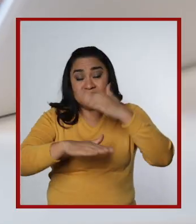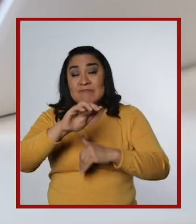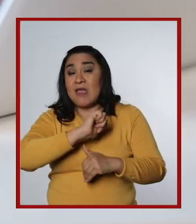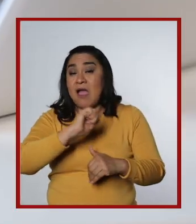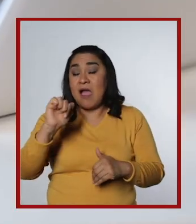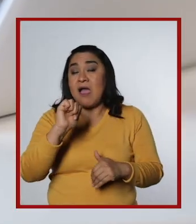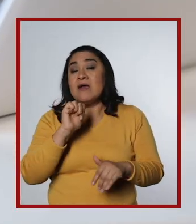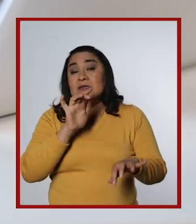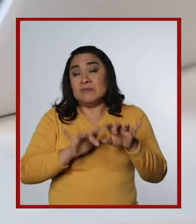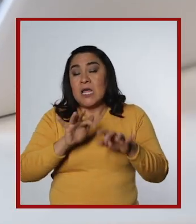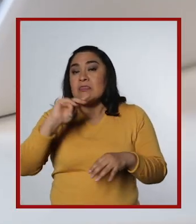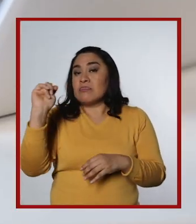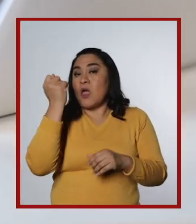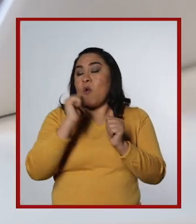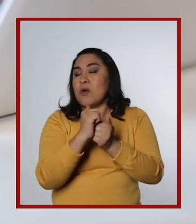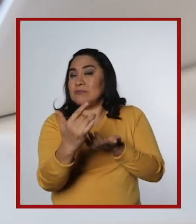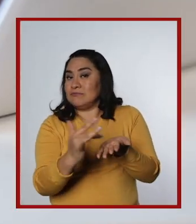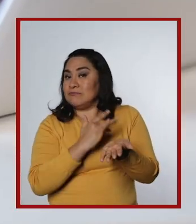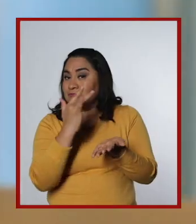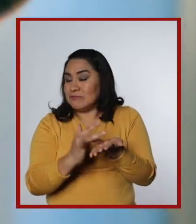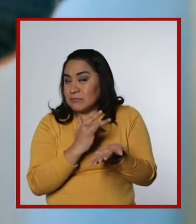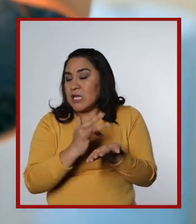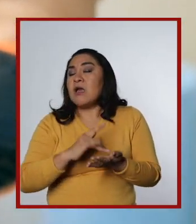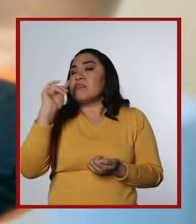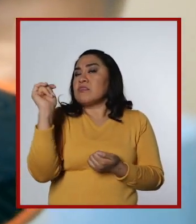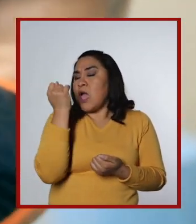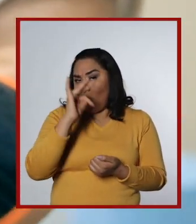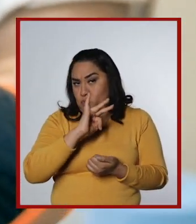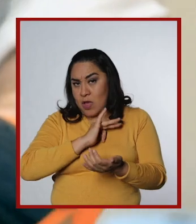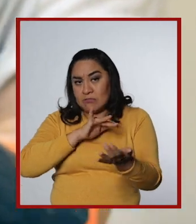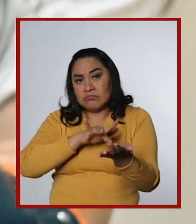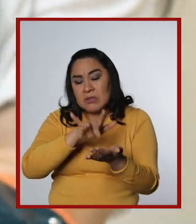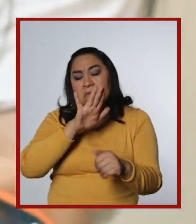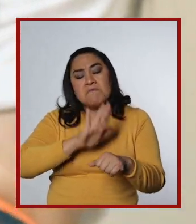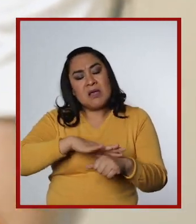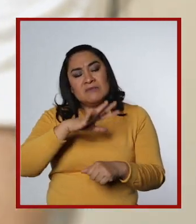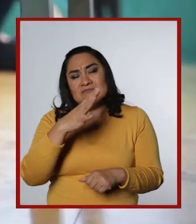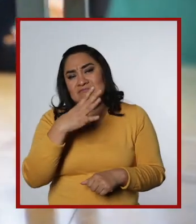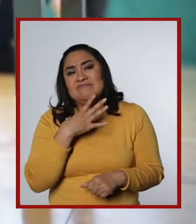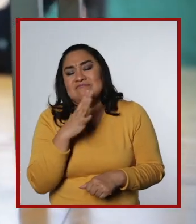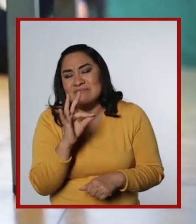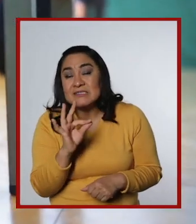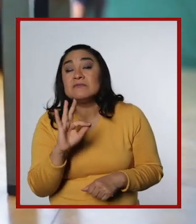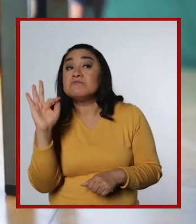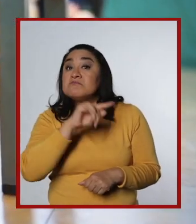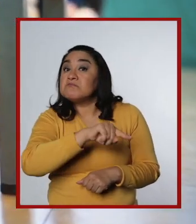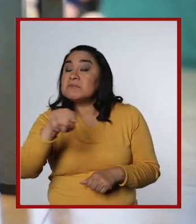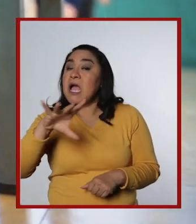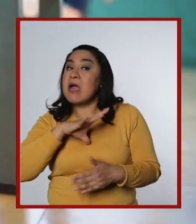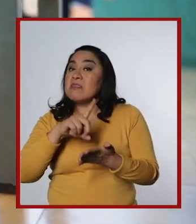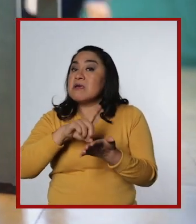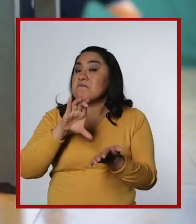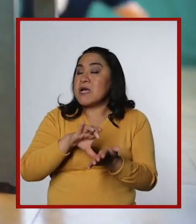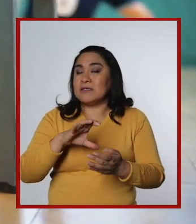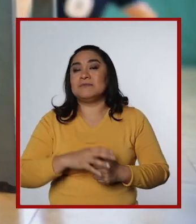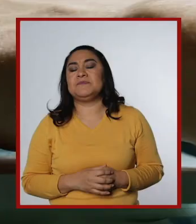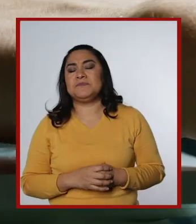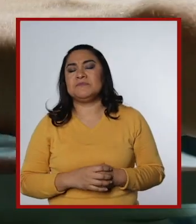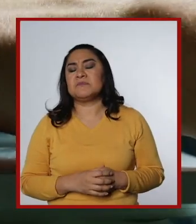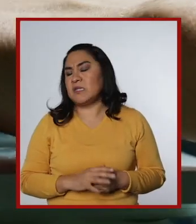Digitales, tecnologías asistivas, es decir, tecnologías que asisten y facilitan la vida, sobre todo de quienes tienen alguna